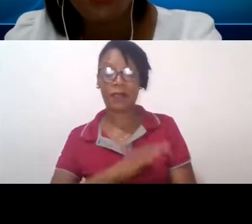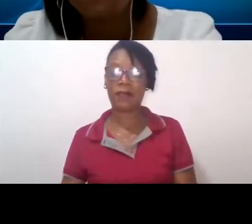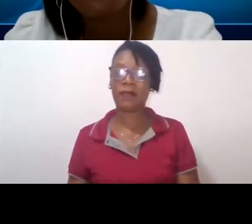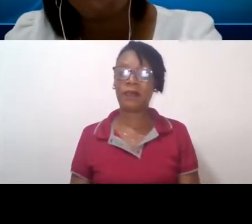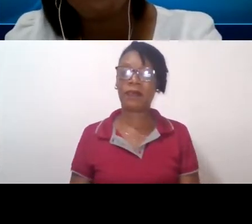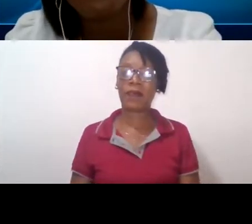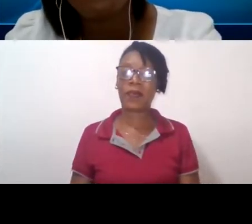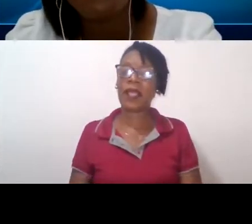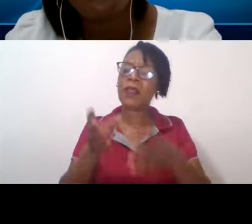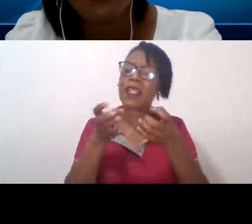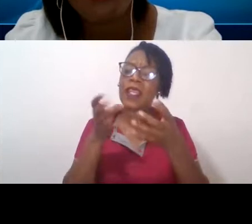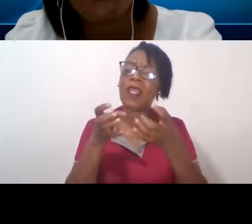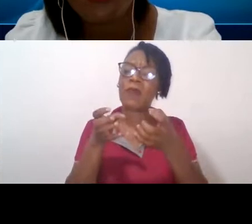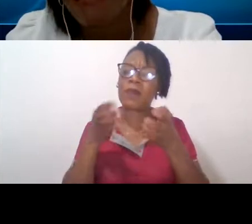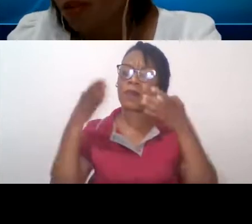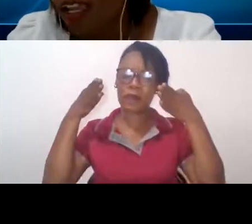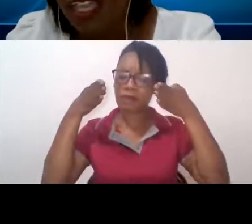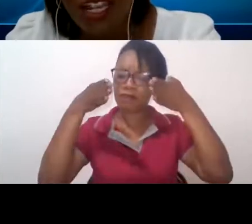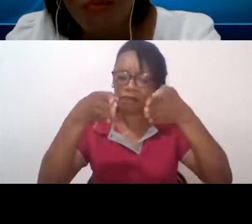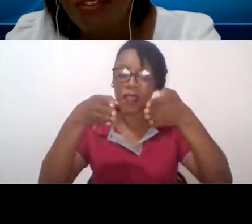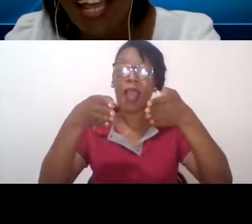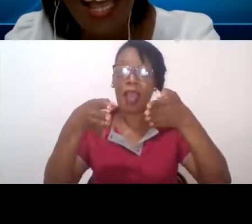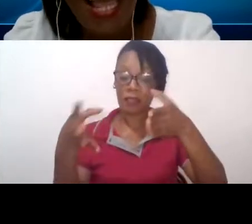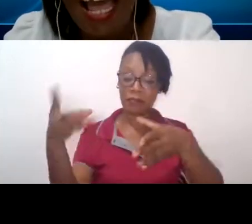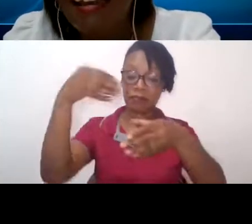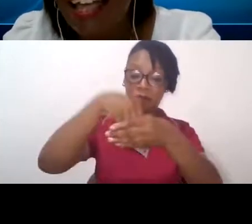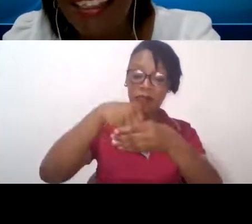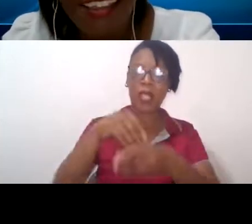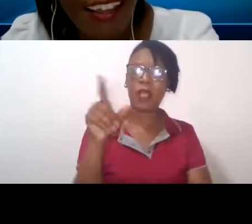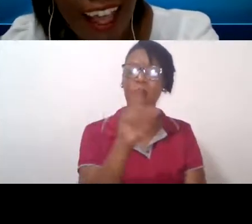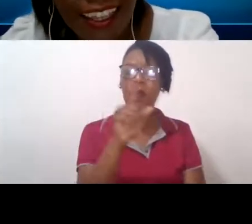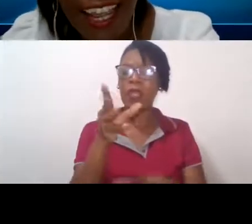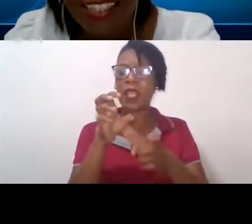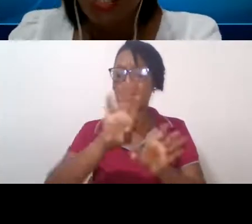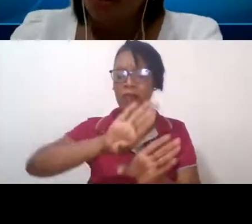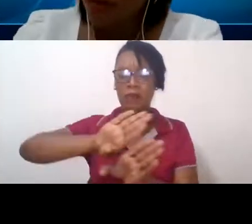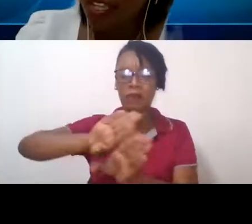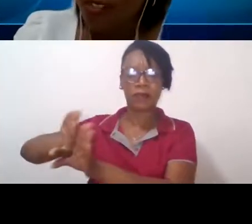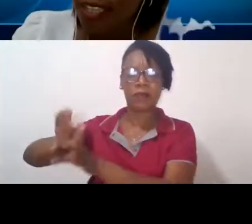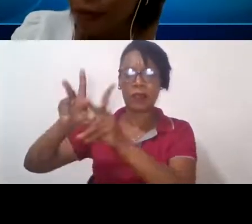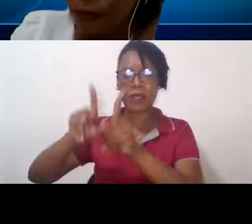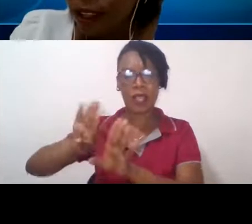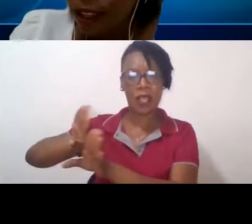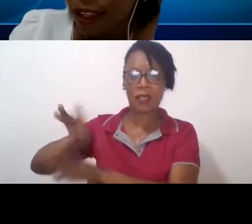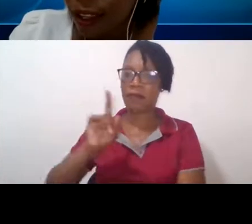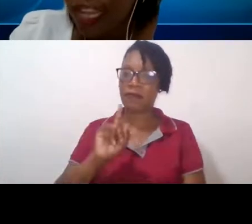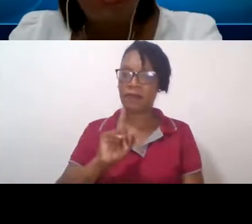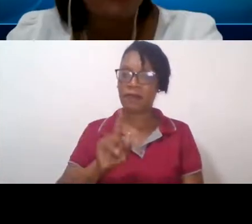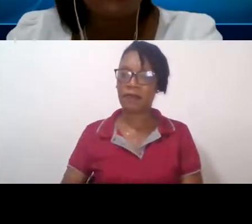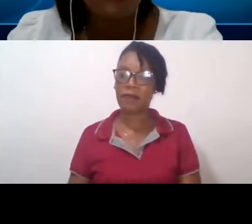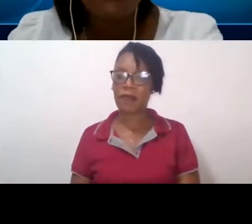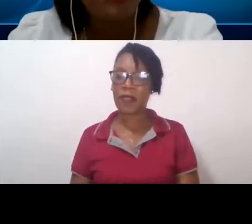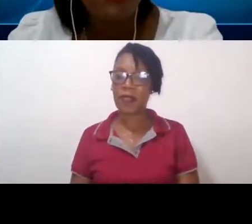y los queremos con una orientación inclusiva, no queremos dejar a nadie atrás. Por eso es que